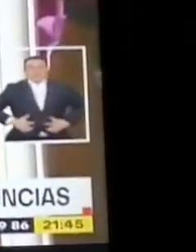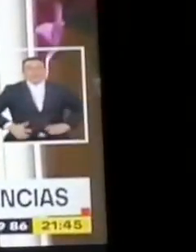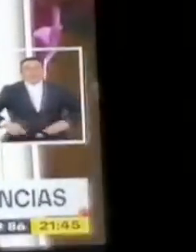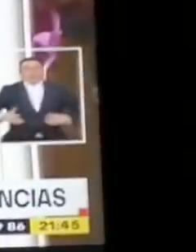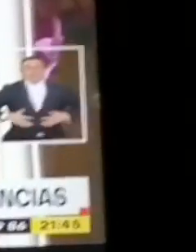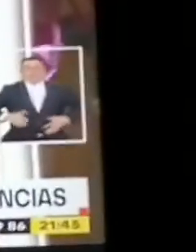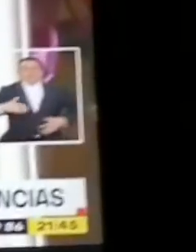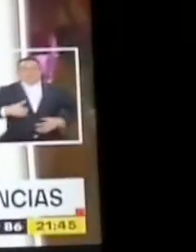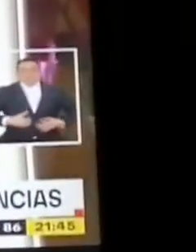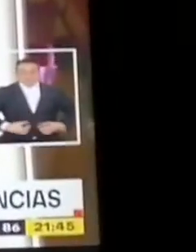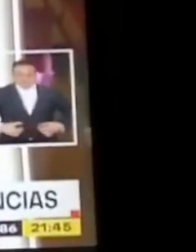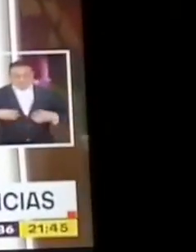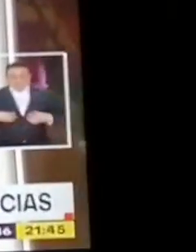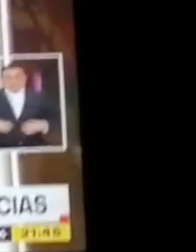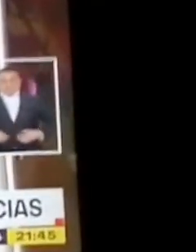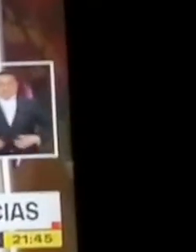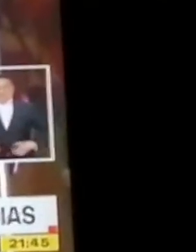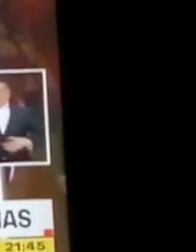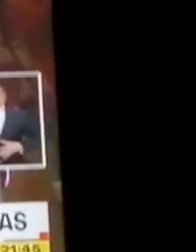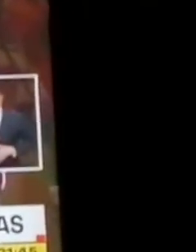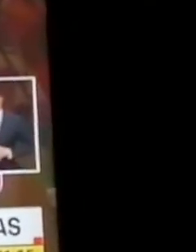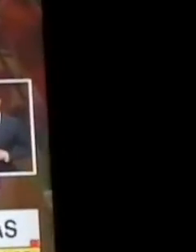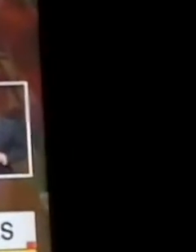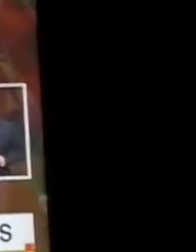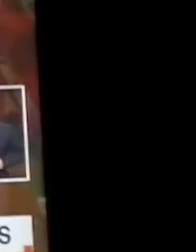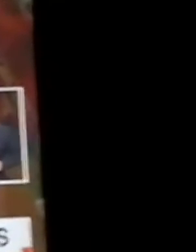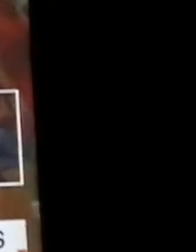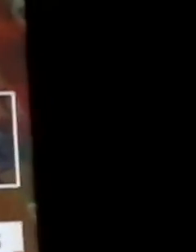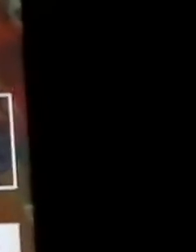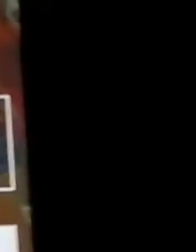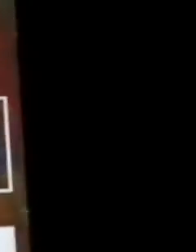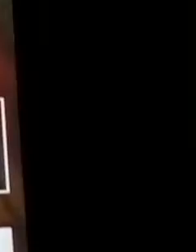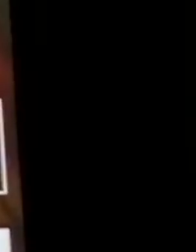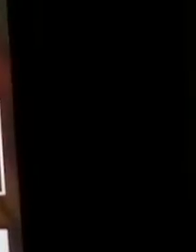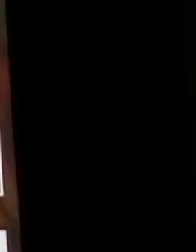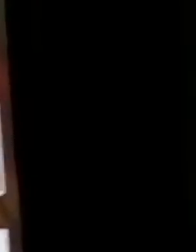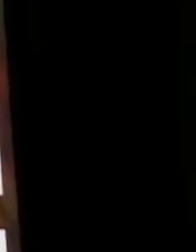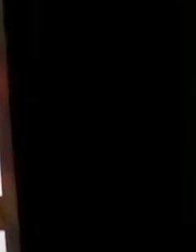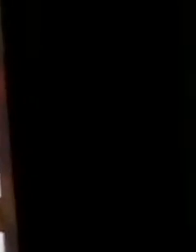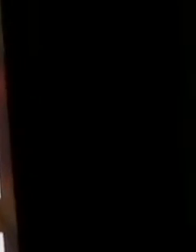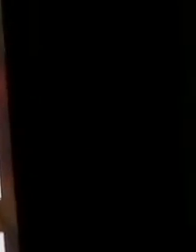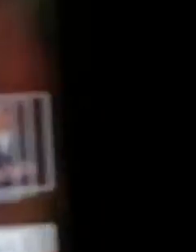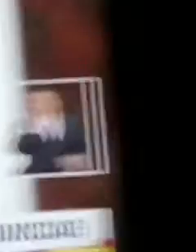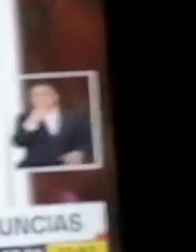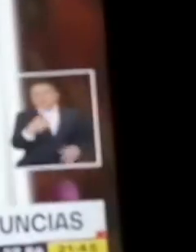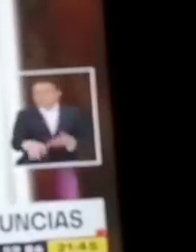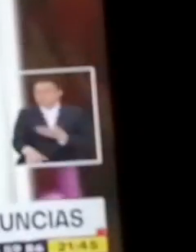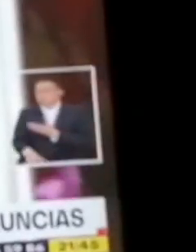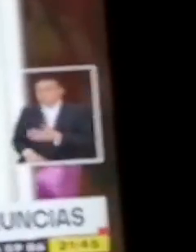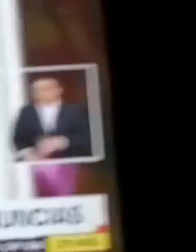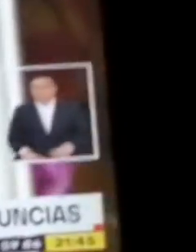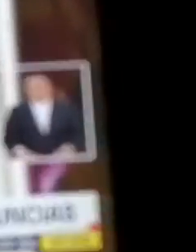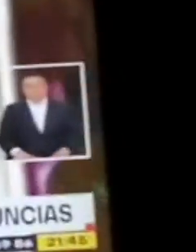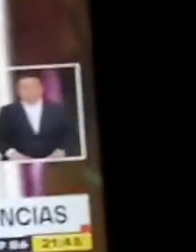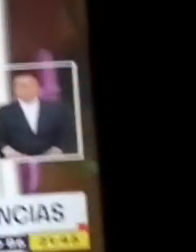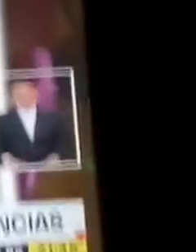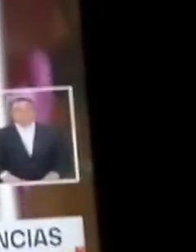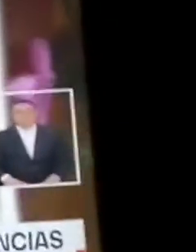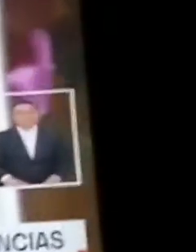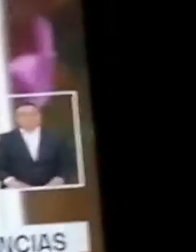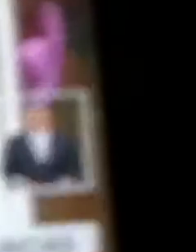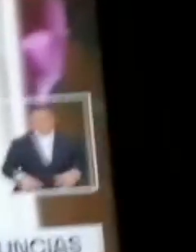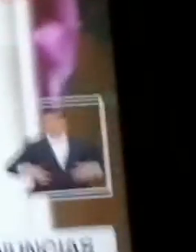conmarcación abdominal y transferencia de grasa en los glúteos. Este fue el resultado. A ver, mira. Esto no